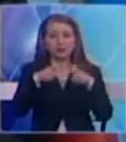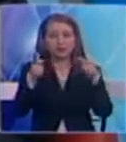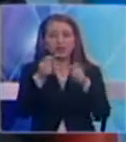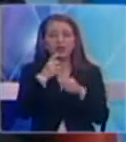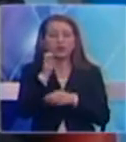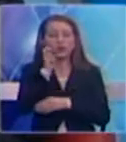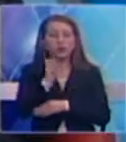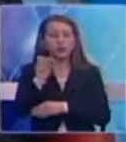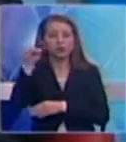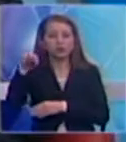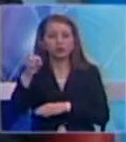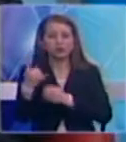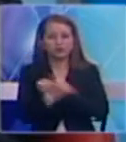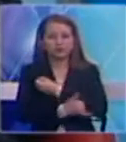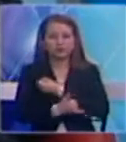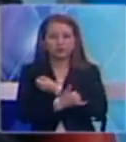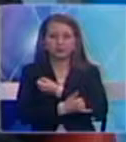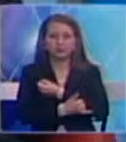turismo en nuestro país.